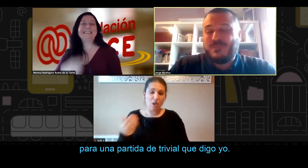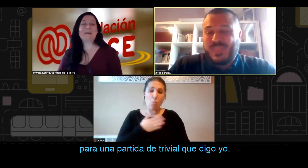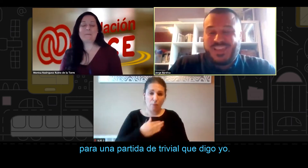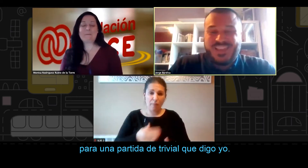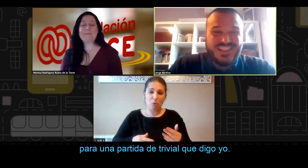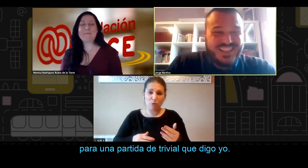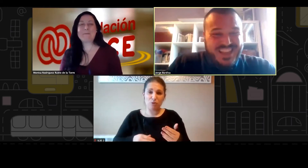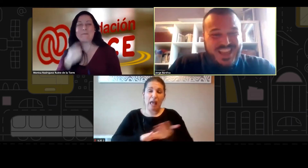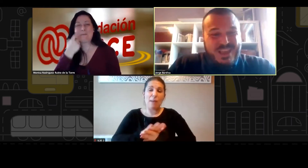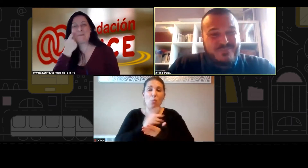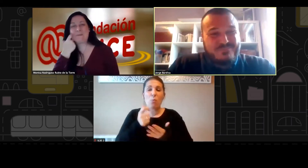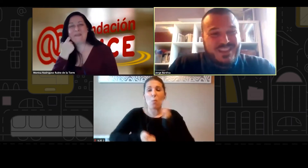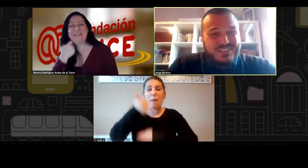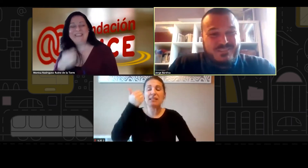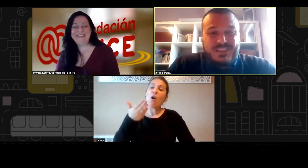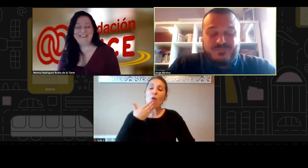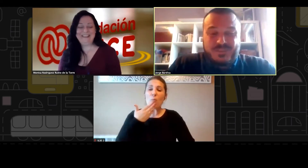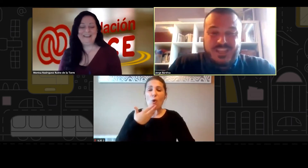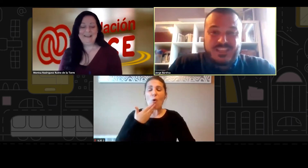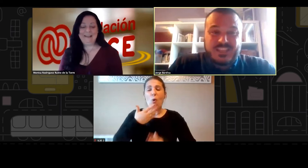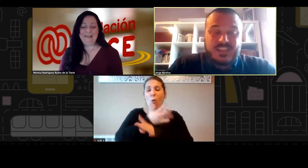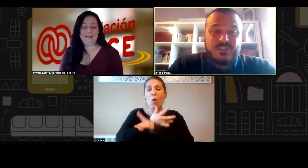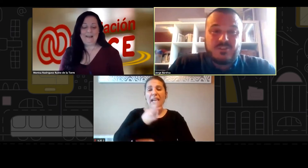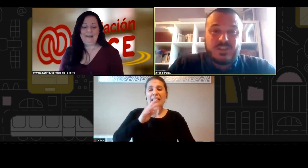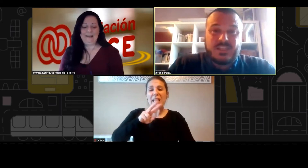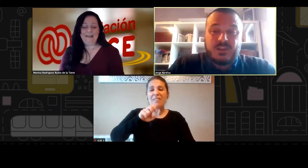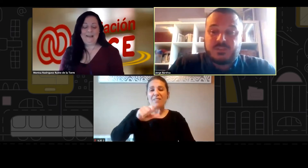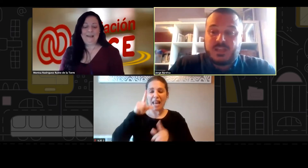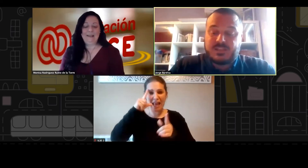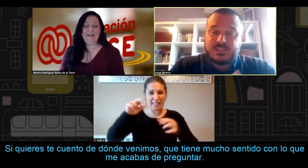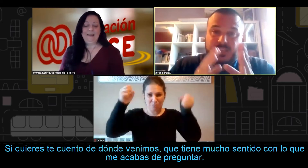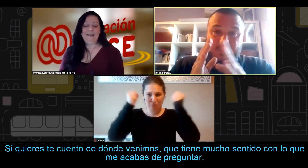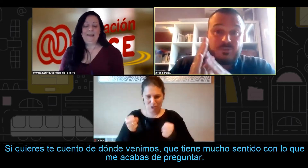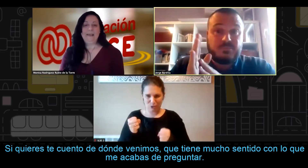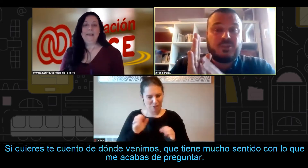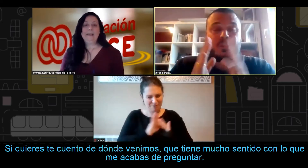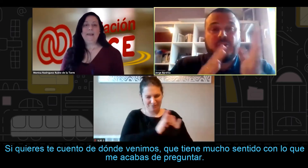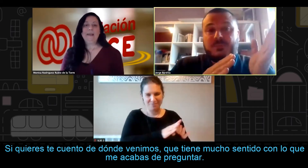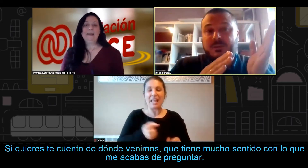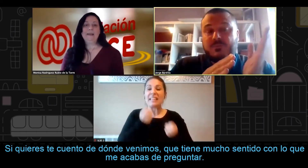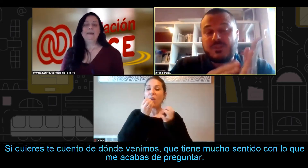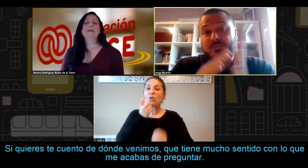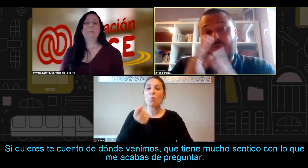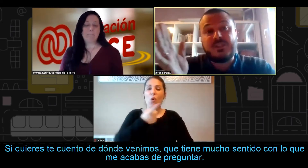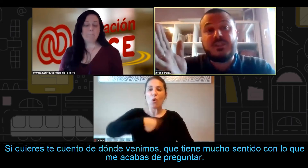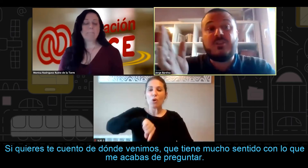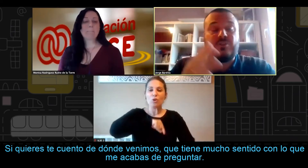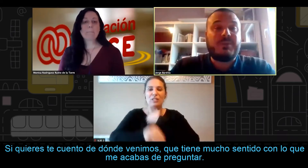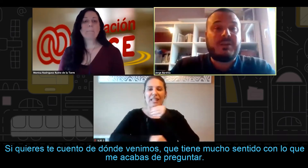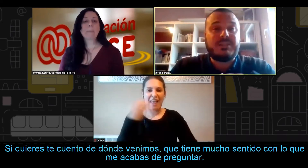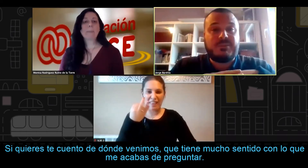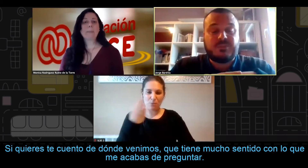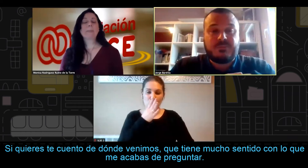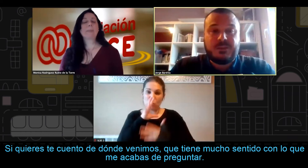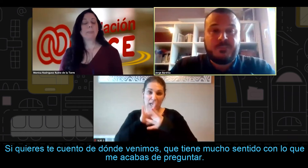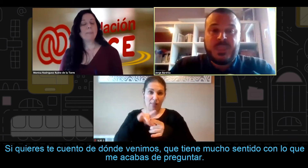yo. Pues mira, más allá de chascarrillos, lo que te quería contar es, si quieres te cuento un poquito de dónde venimos, que tiene mucho sentido con lo que me acabas